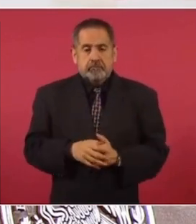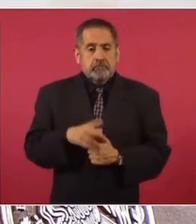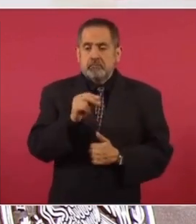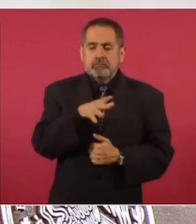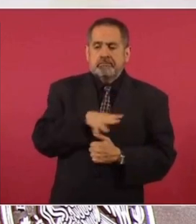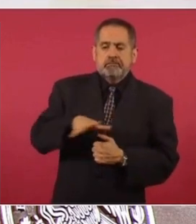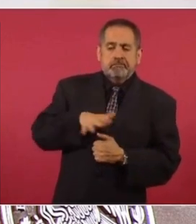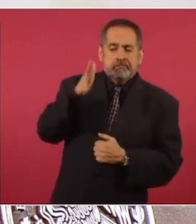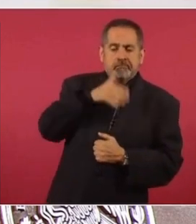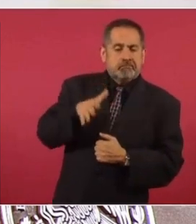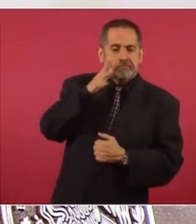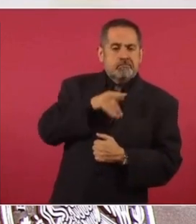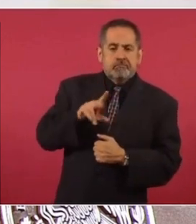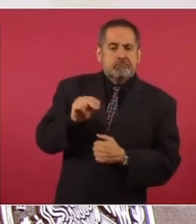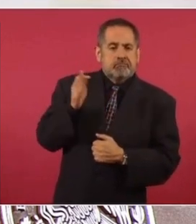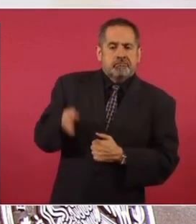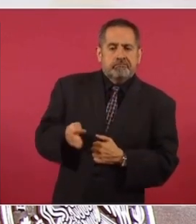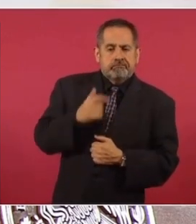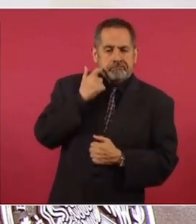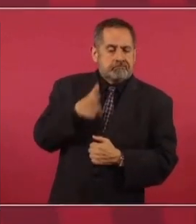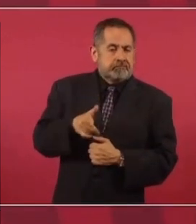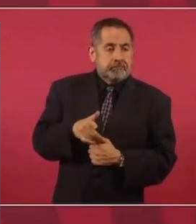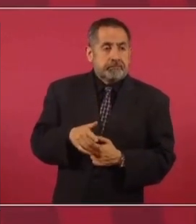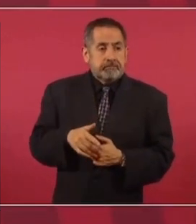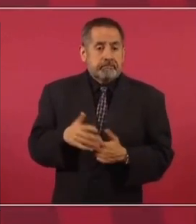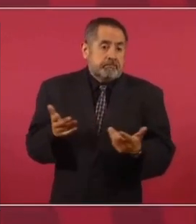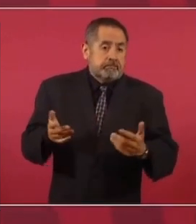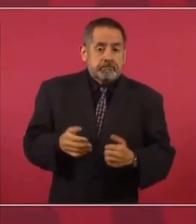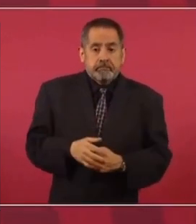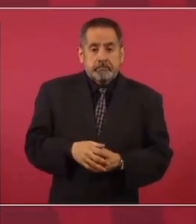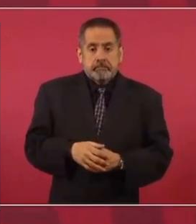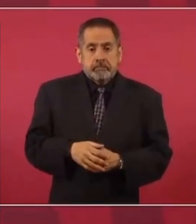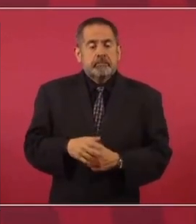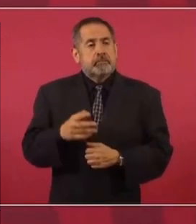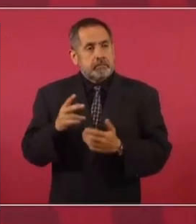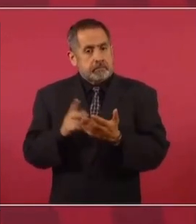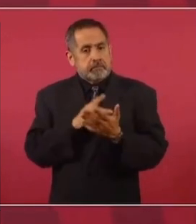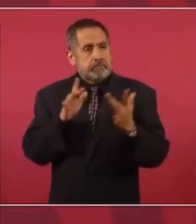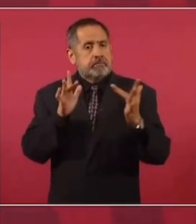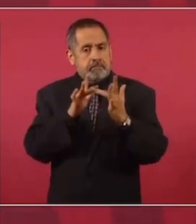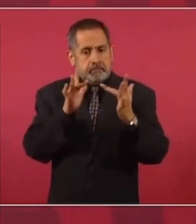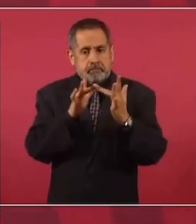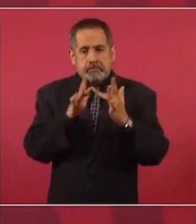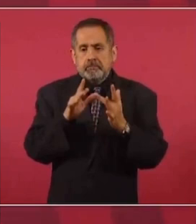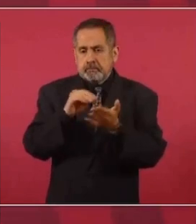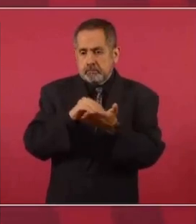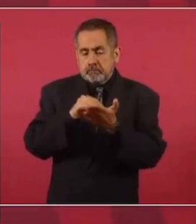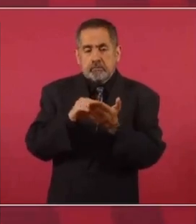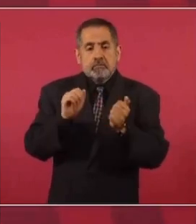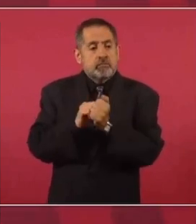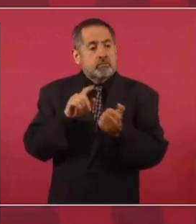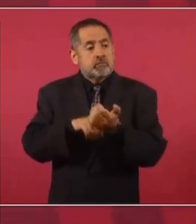aceptó, es así de sencillo, y aunque ha habido contacto todavía